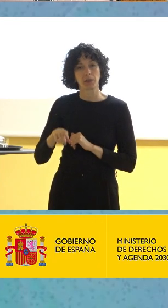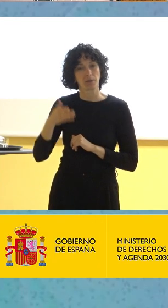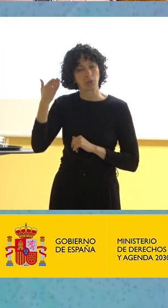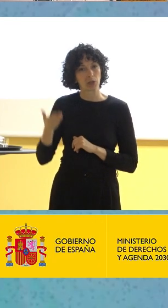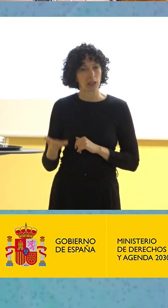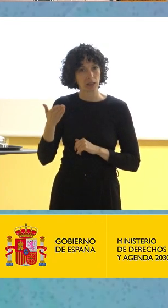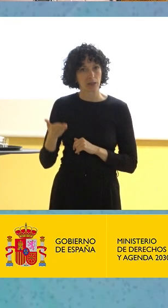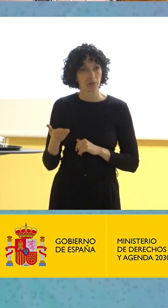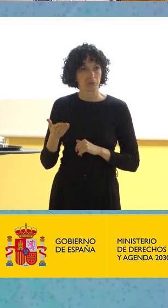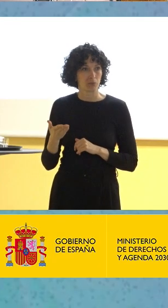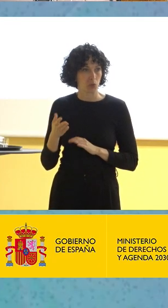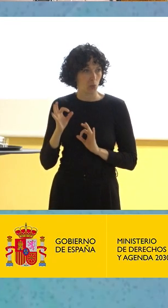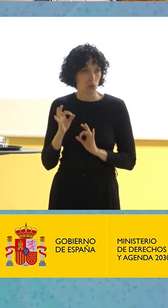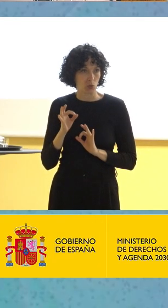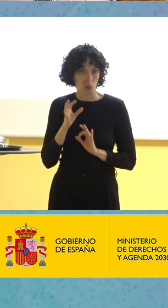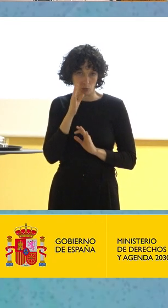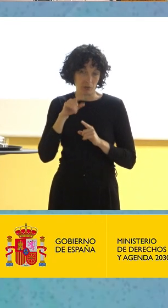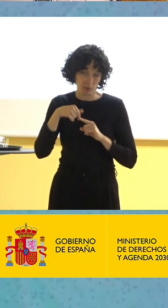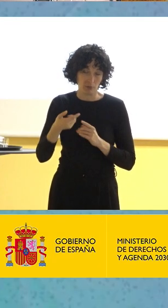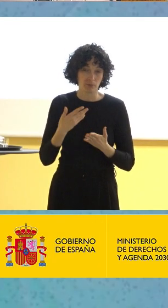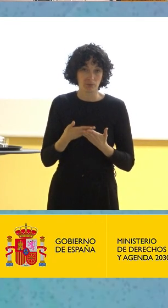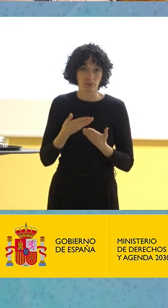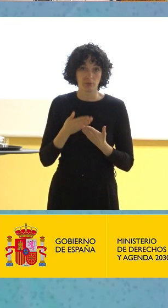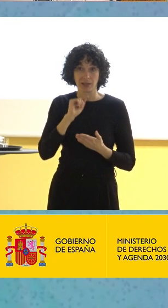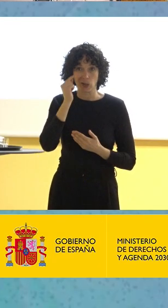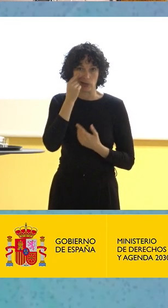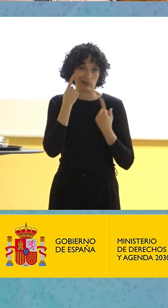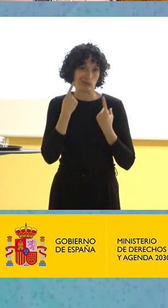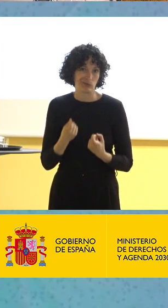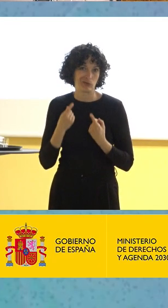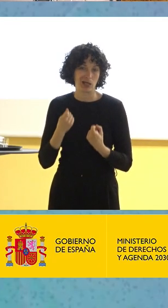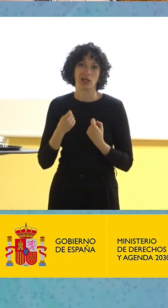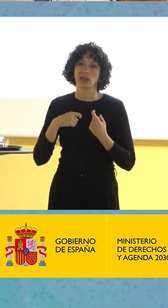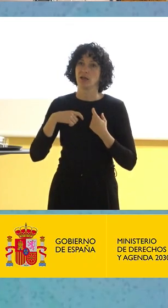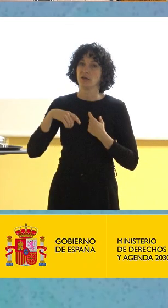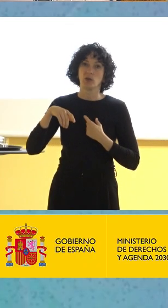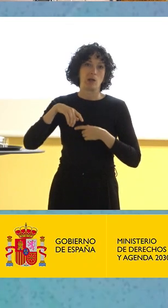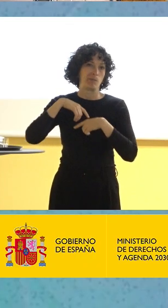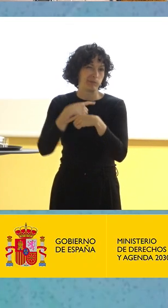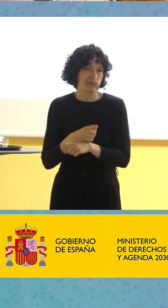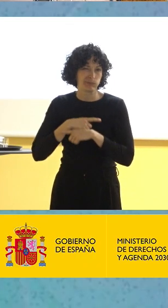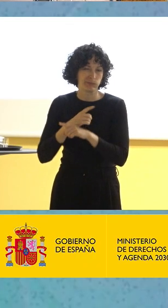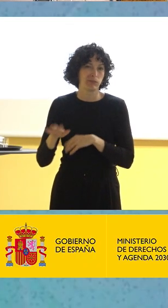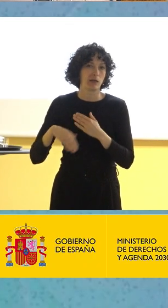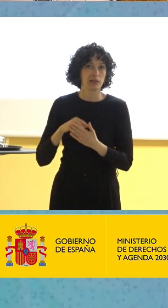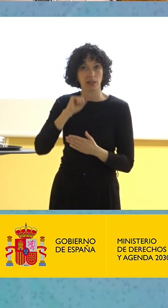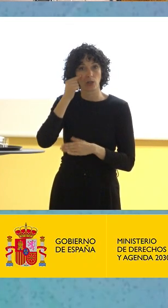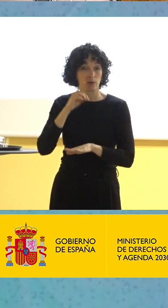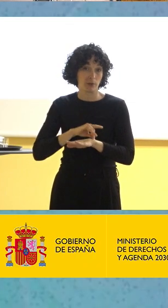relevante, ¿no? Precisamente por, como veremos, la falta de diagnósticos y toda la odisea diagnóstica que conllevan las enfermedades